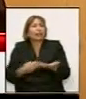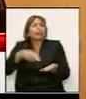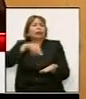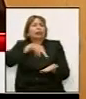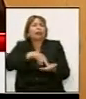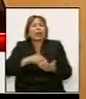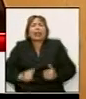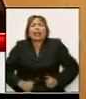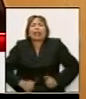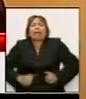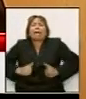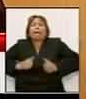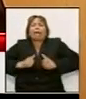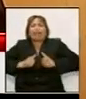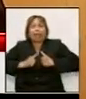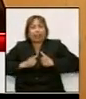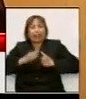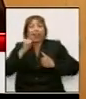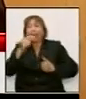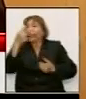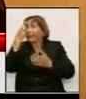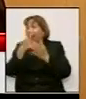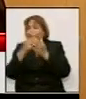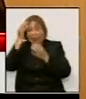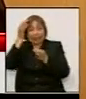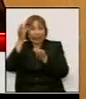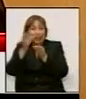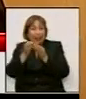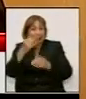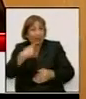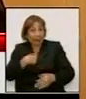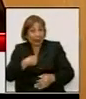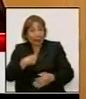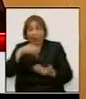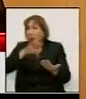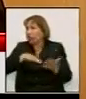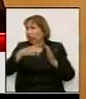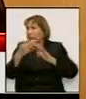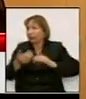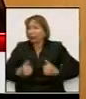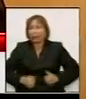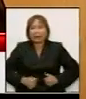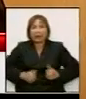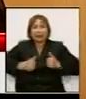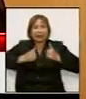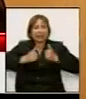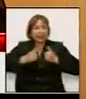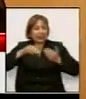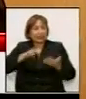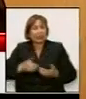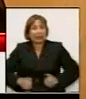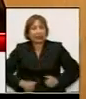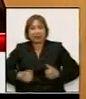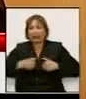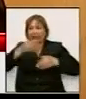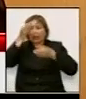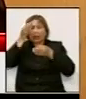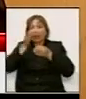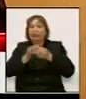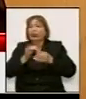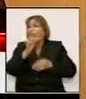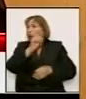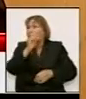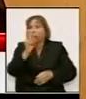resurrección y la vida. El que cree en mí, aunque haya muerto, vivirá. Y el que está vivo y cree en mí,